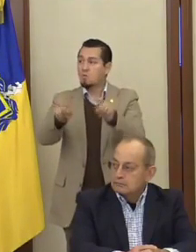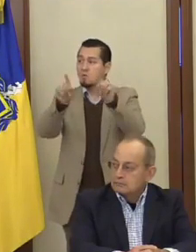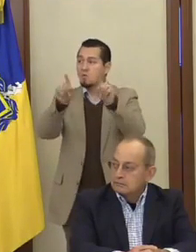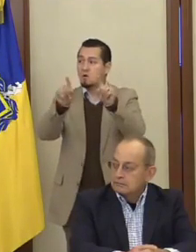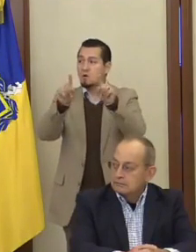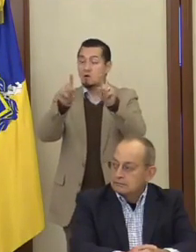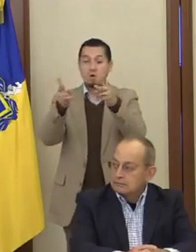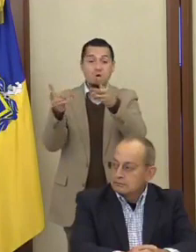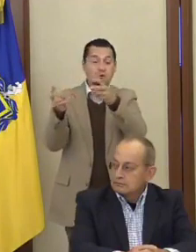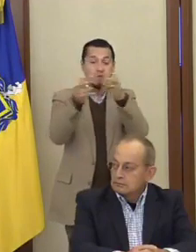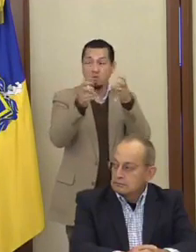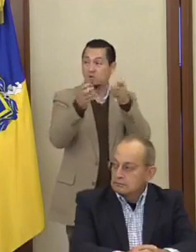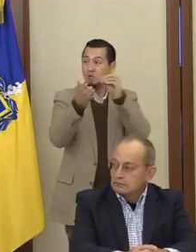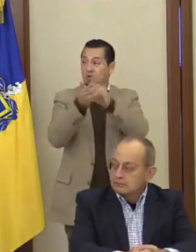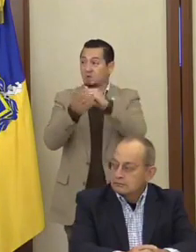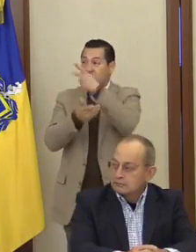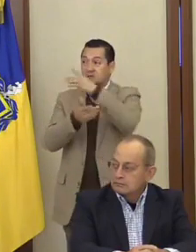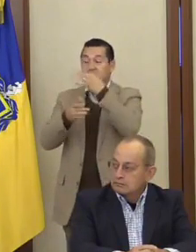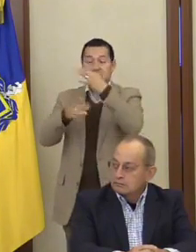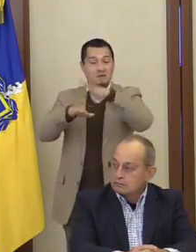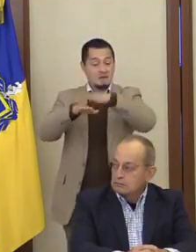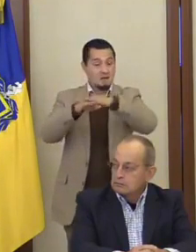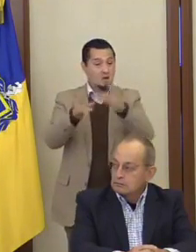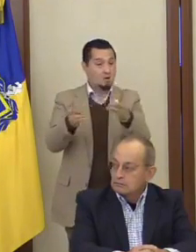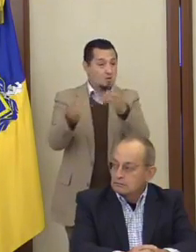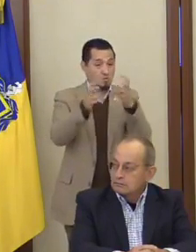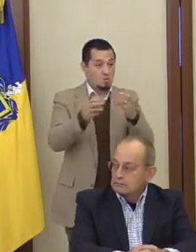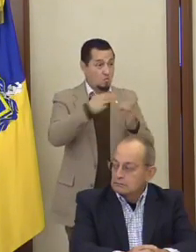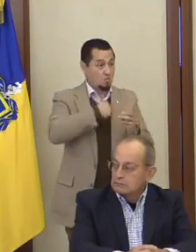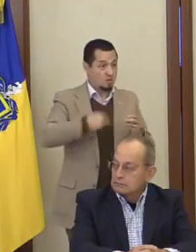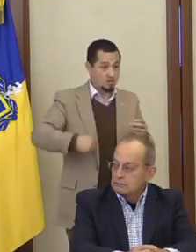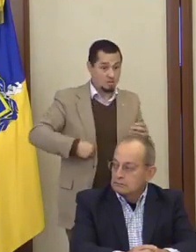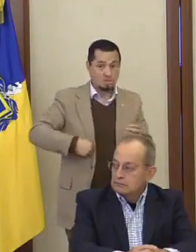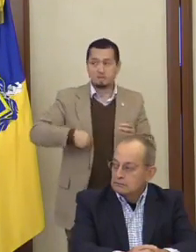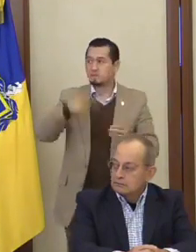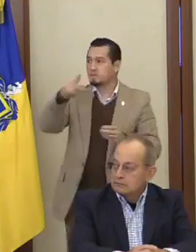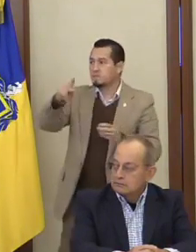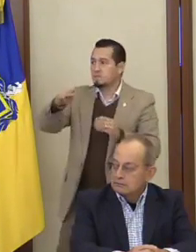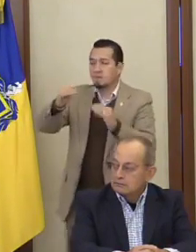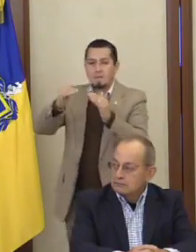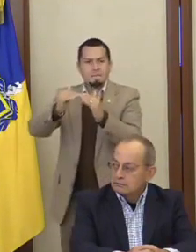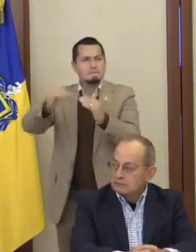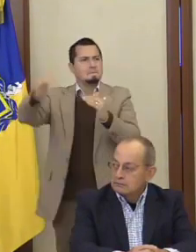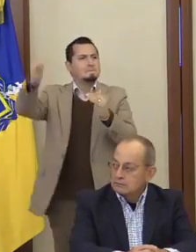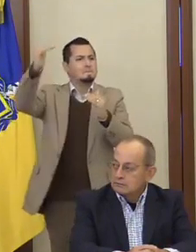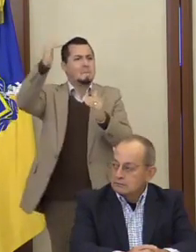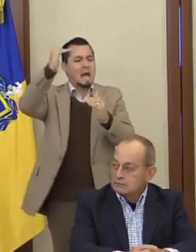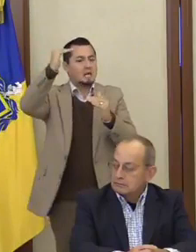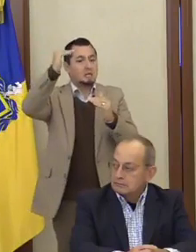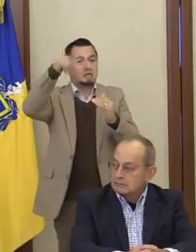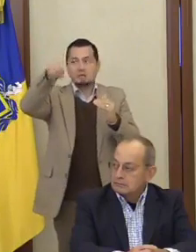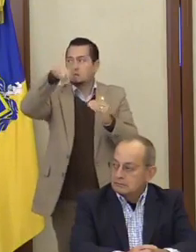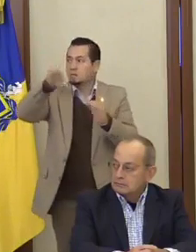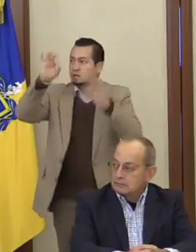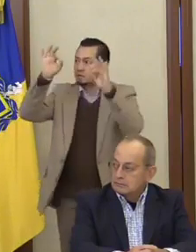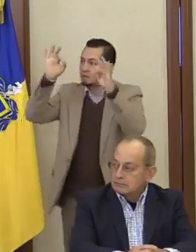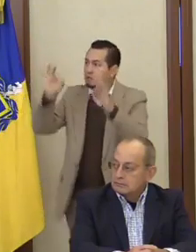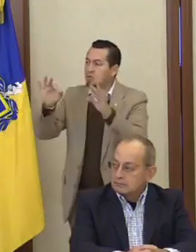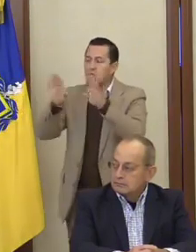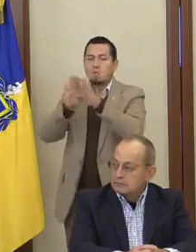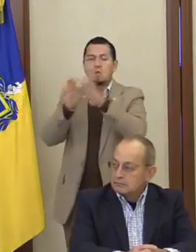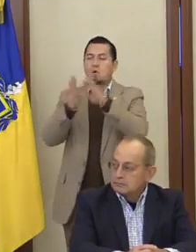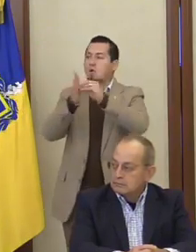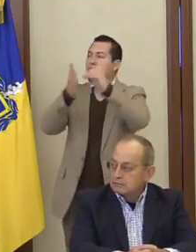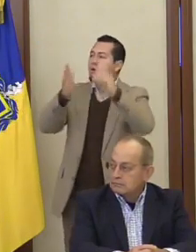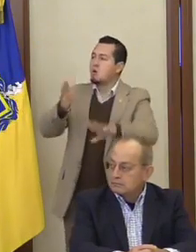el caso de de los reportes de robo municipales, pues es mucho mayor el número. Ese es el rasurado. Si se fijan ustedes